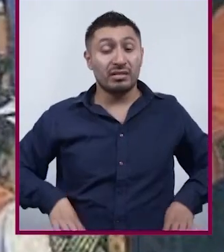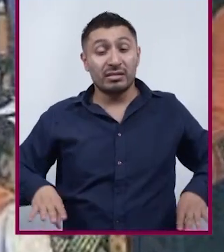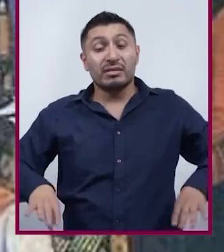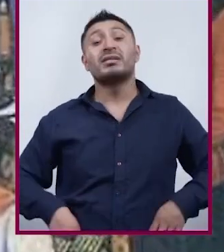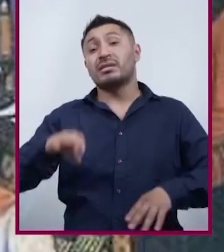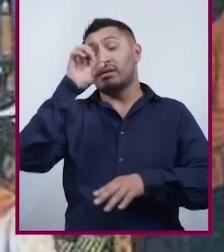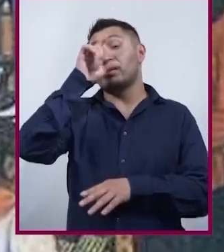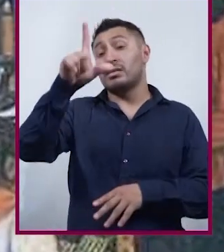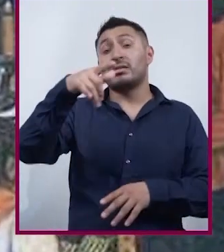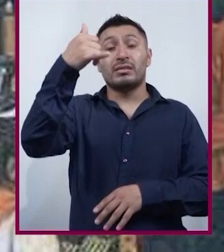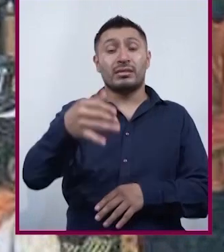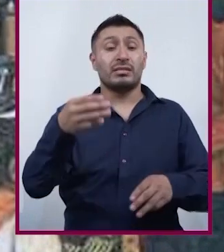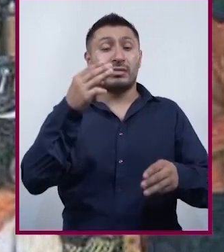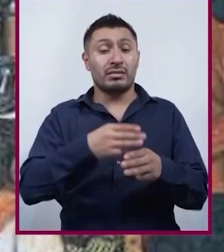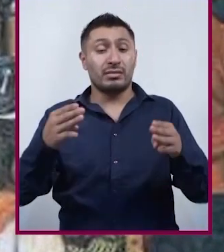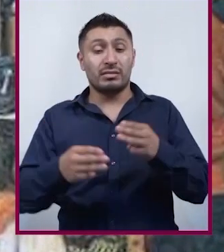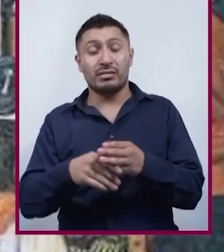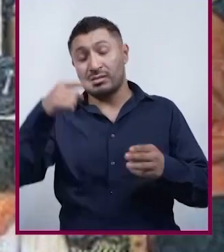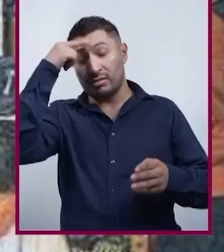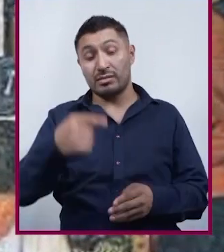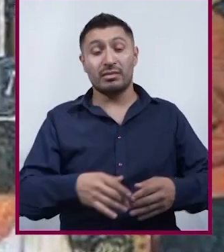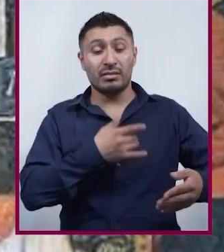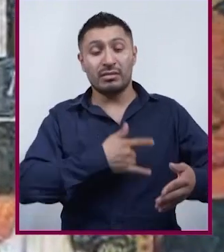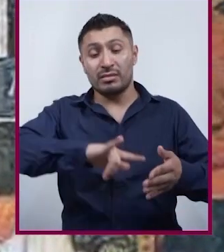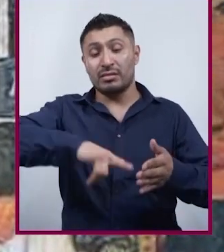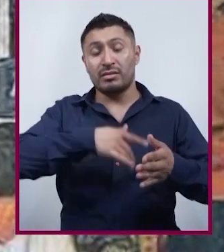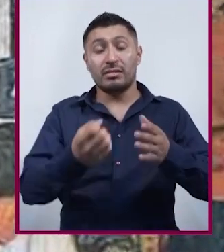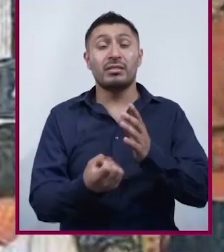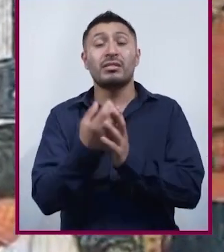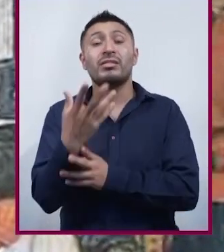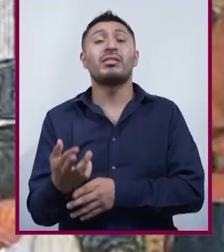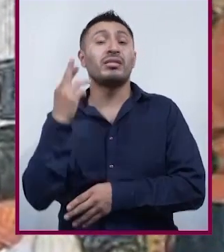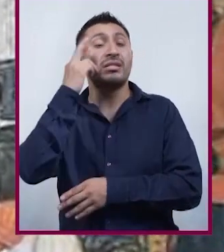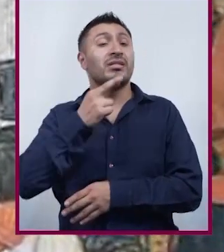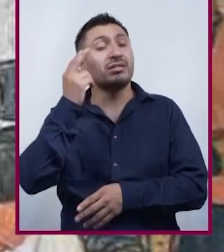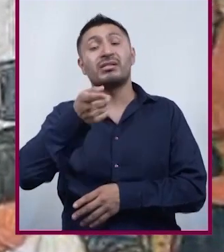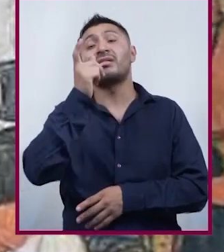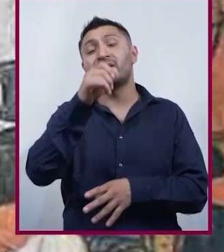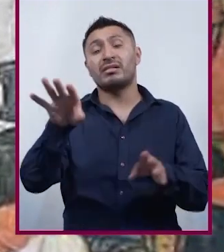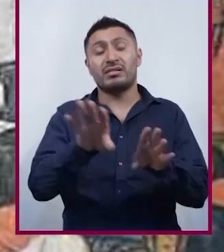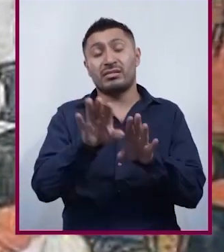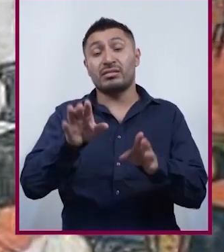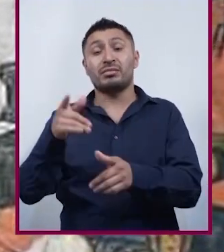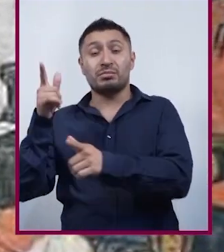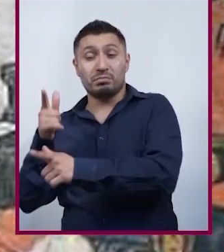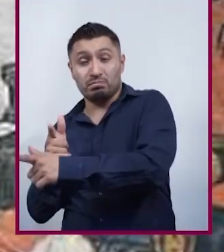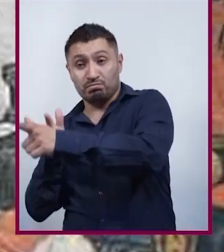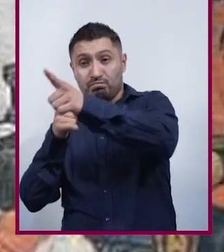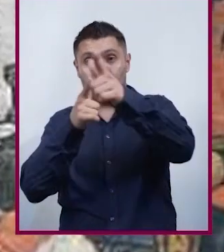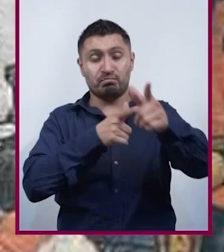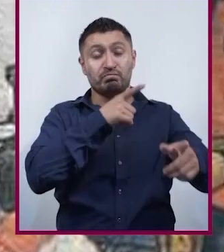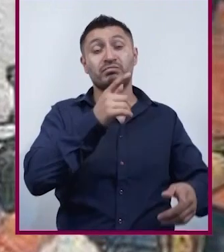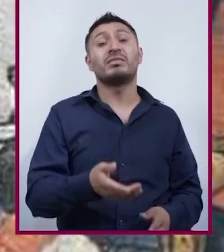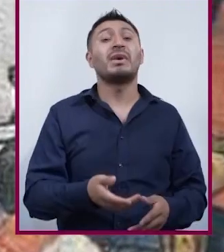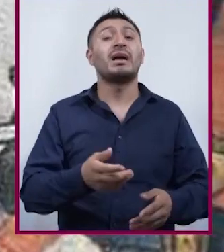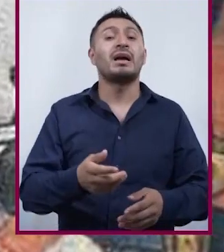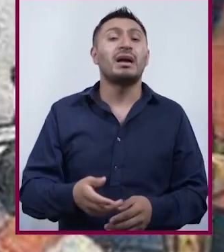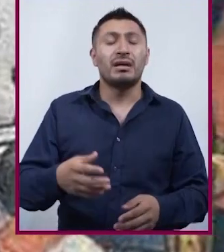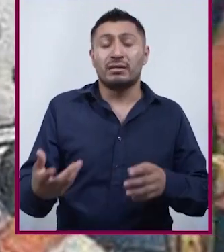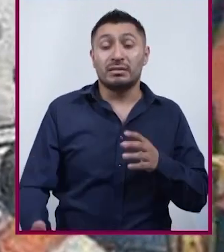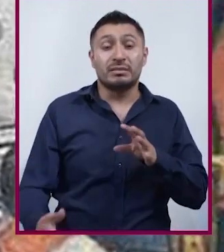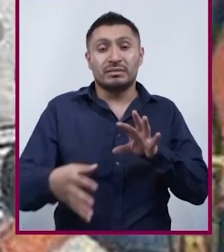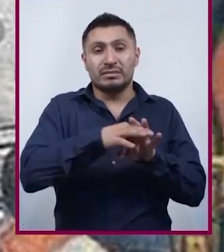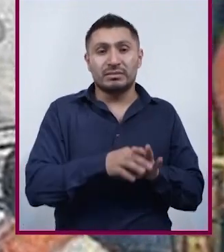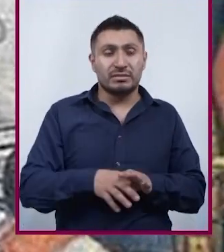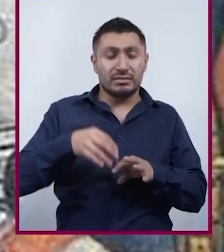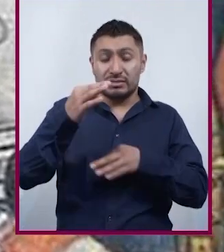condiciones espirituales y materiales para ser la cuna de una nueva raza, en la cual se pueden fusionar todos los pueblos